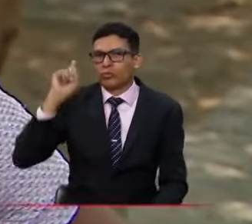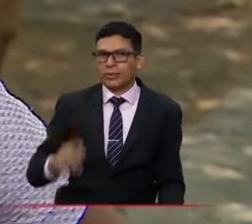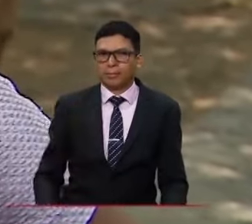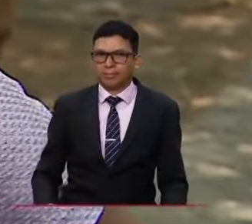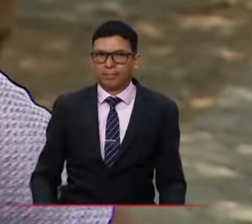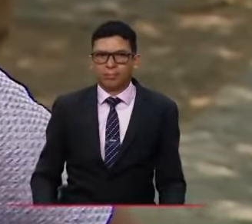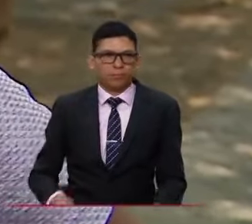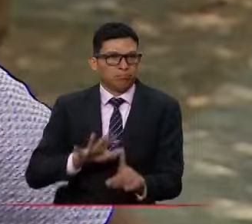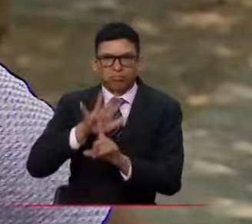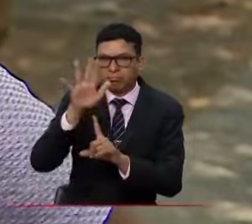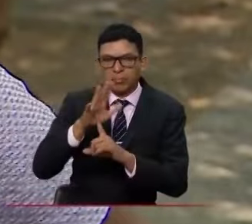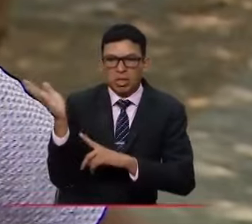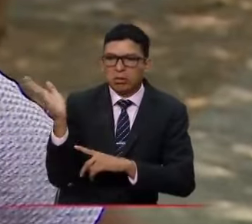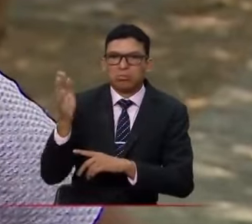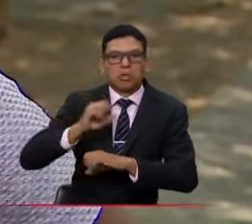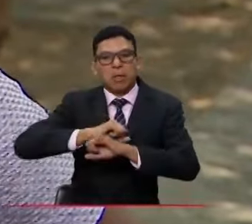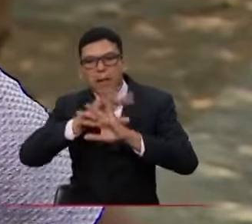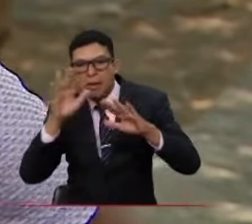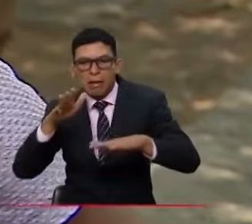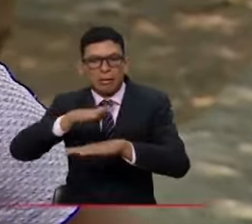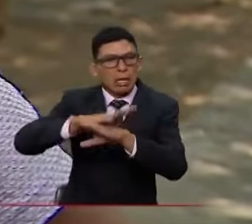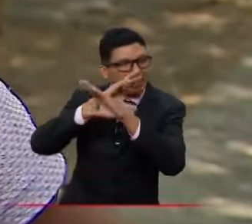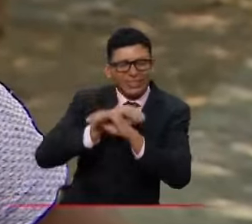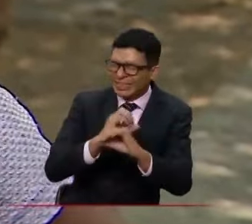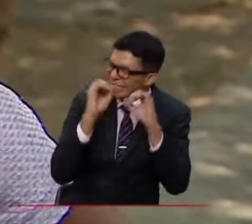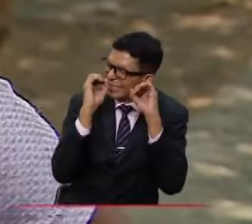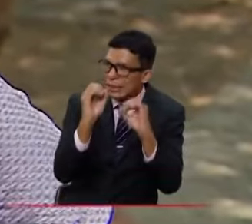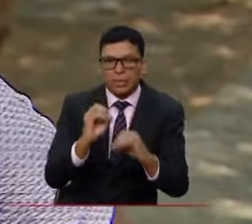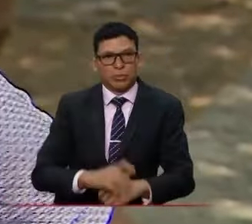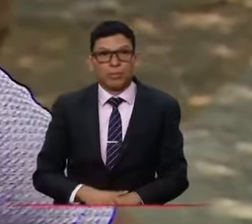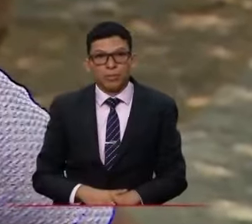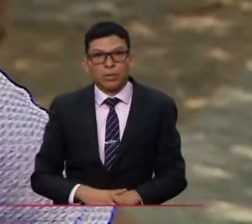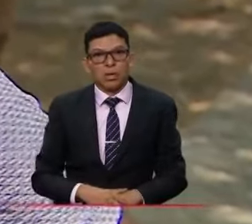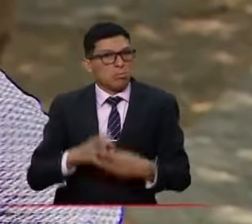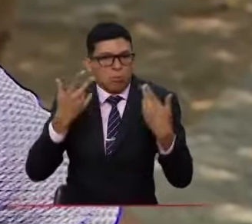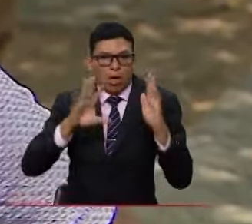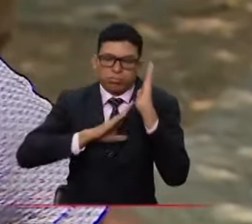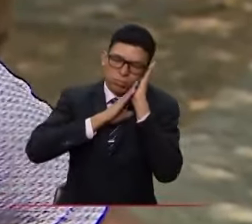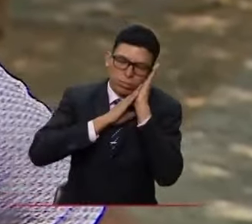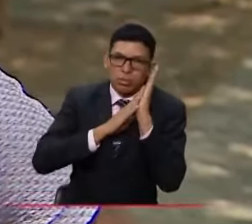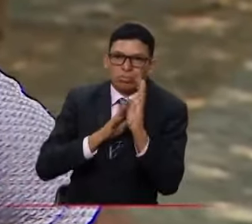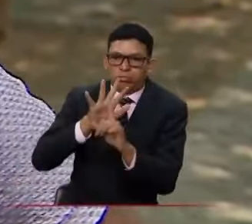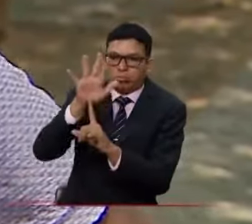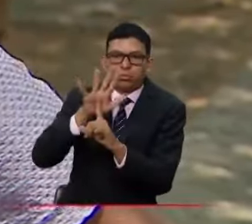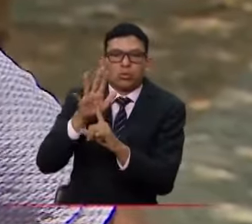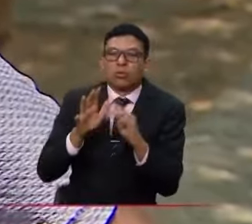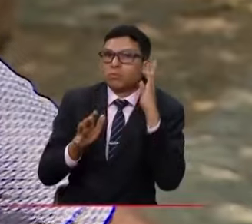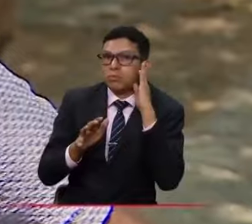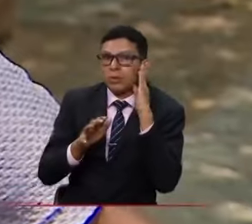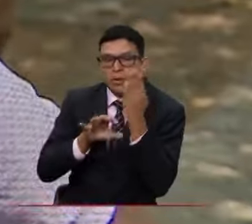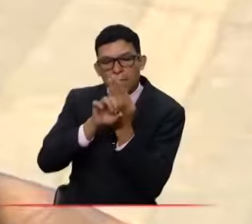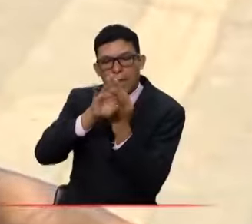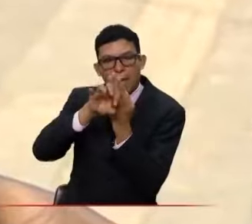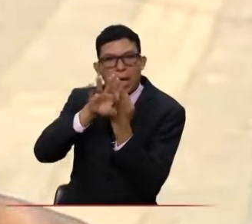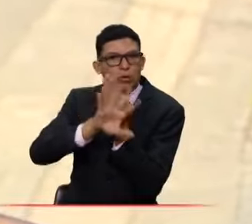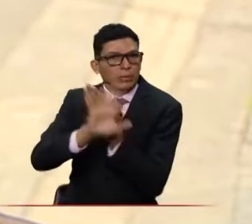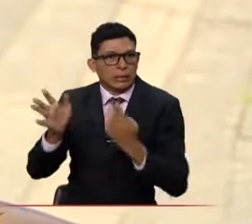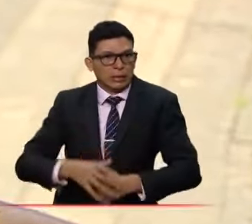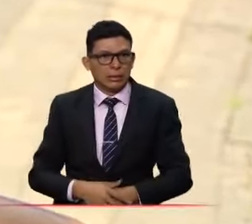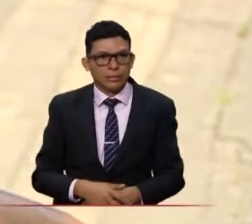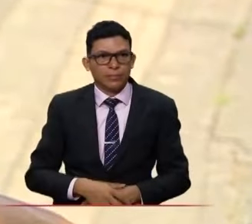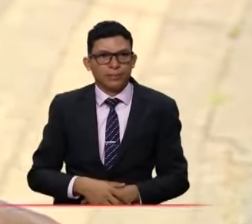gusta dejarlas ni en el día ni en la noche. Nada, nada. Si ya voy a acostarme, no prendo nada, y no el celular, la linterna del celular.